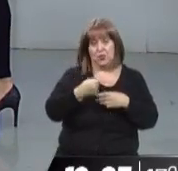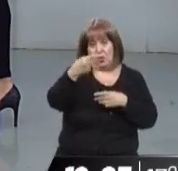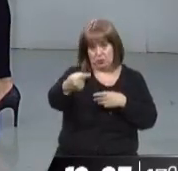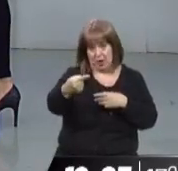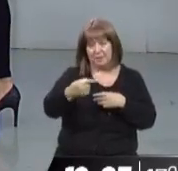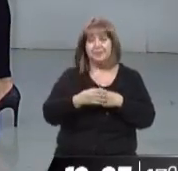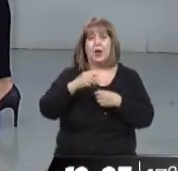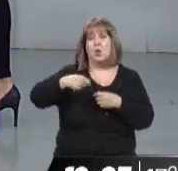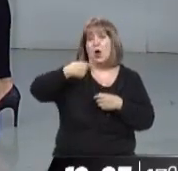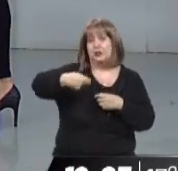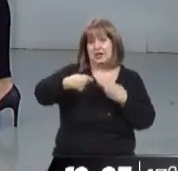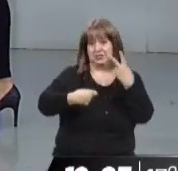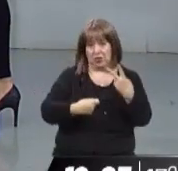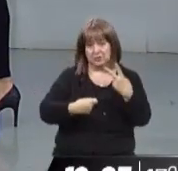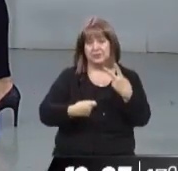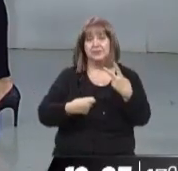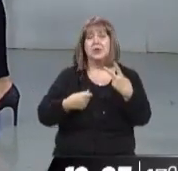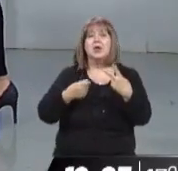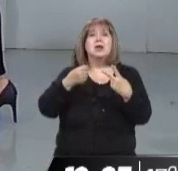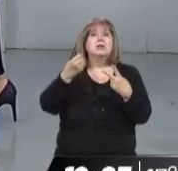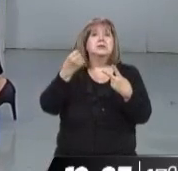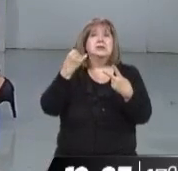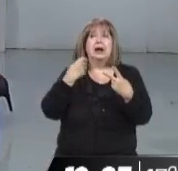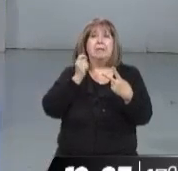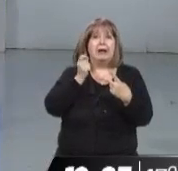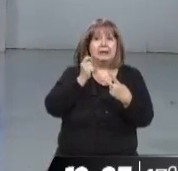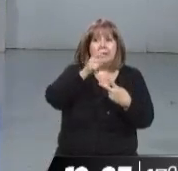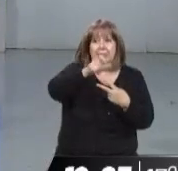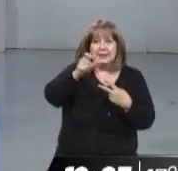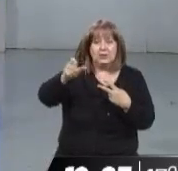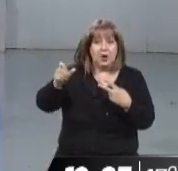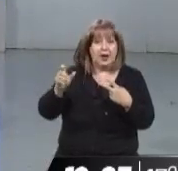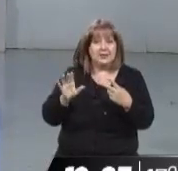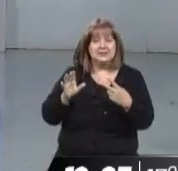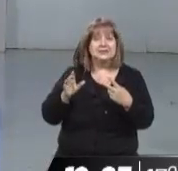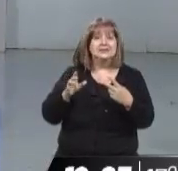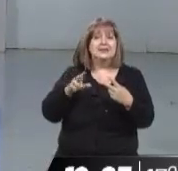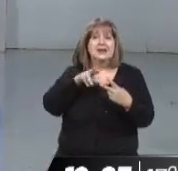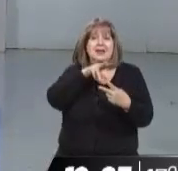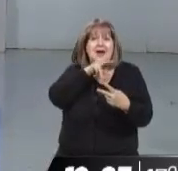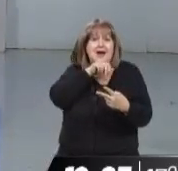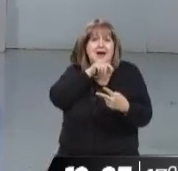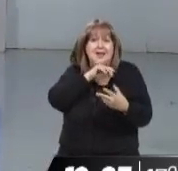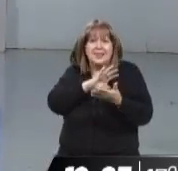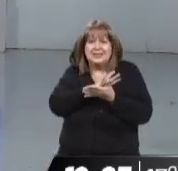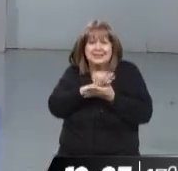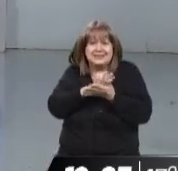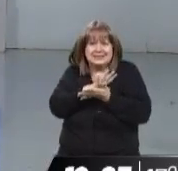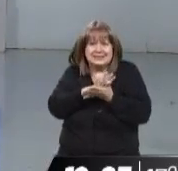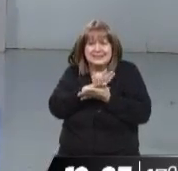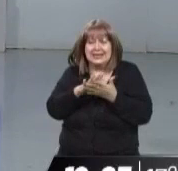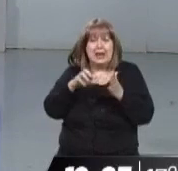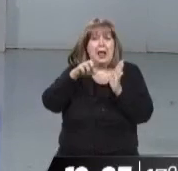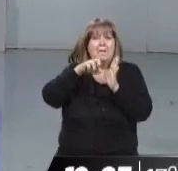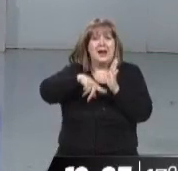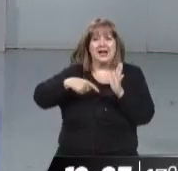esto. Claro, que no cobre ningún otro plan social porque la medida podría llegar no solamente como un ingreso de emergencia a estos sectores con